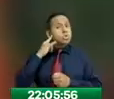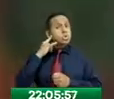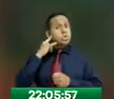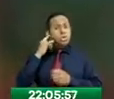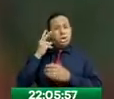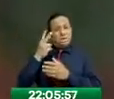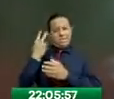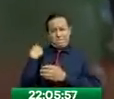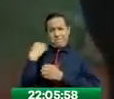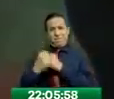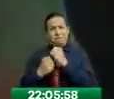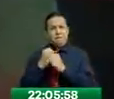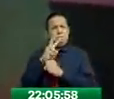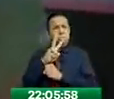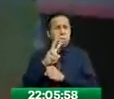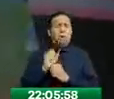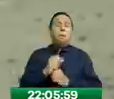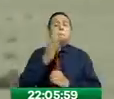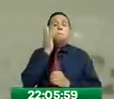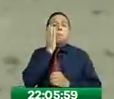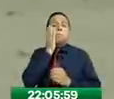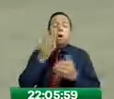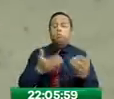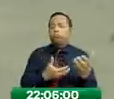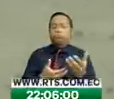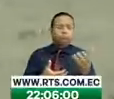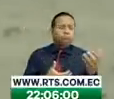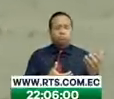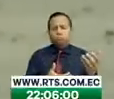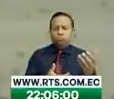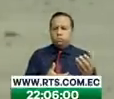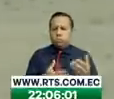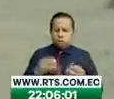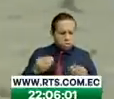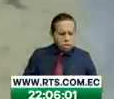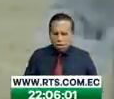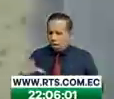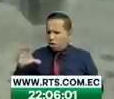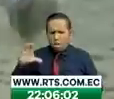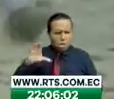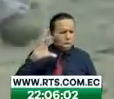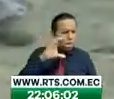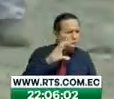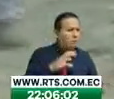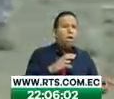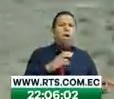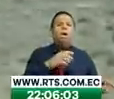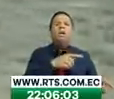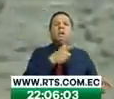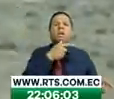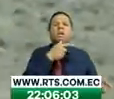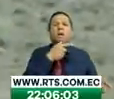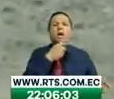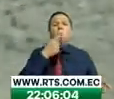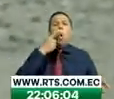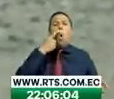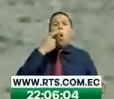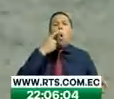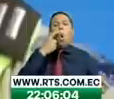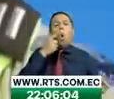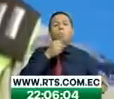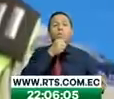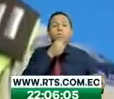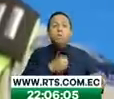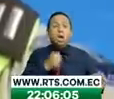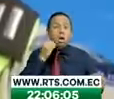en la terraza. De pronto desapareció, la buscaron y supuestamente fue encontrada en las piernas de un vecino adulto mayor.